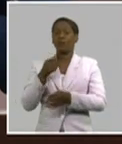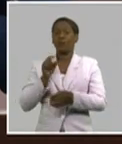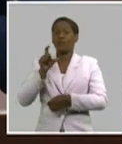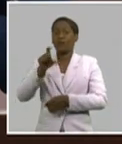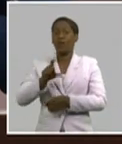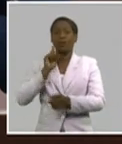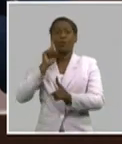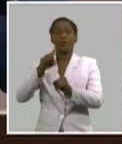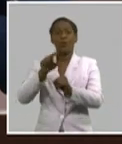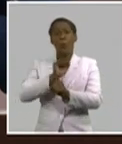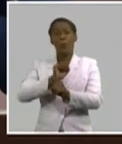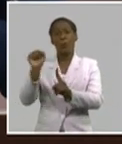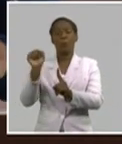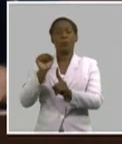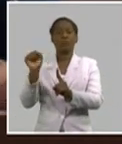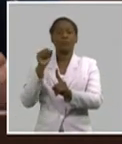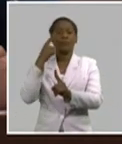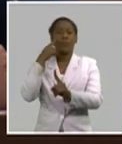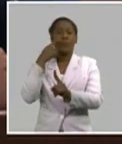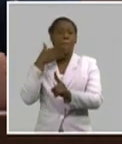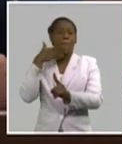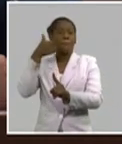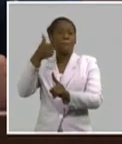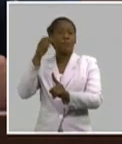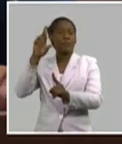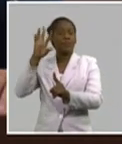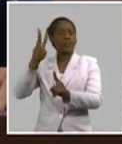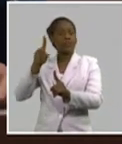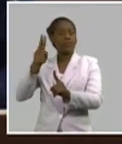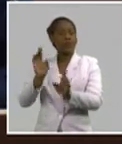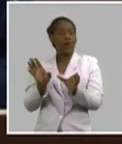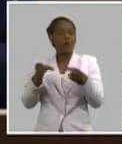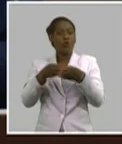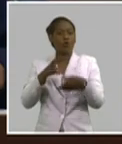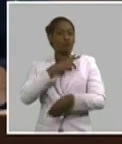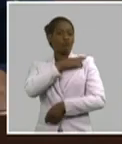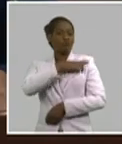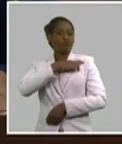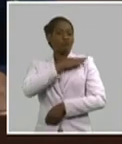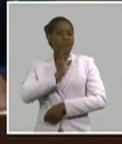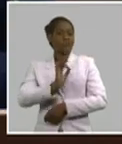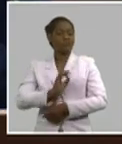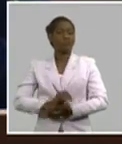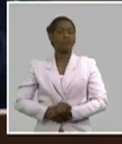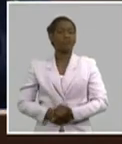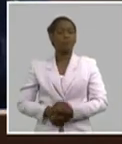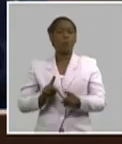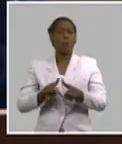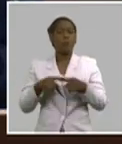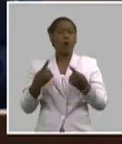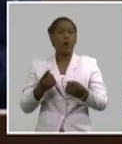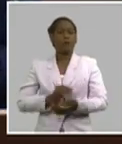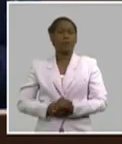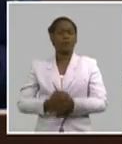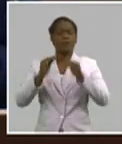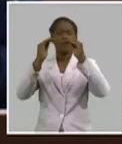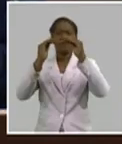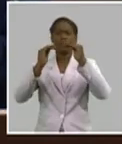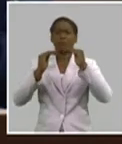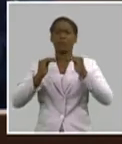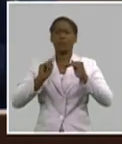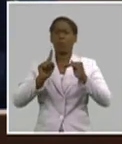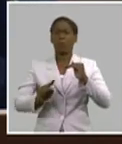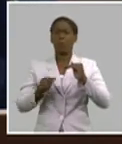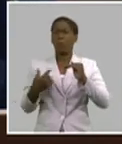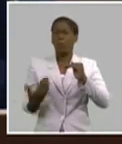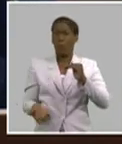estratégico, que es lograr mejores resultados en la preparación de los cuadros. ¿Por qué sistémico? Porque tiene componentes,